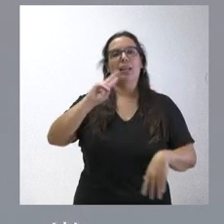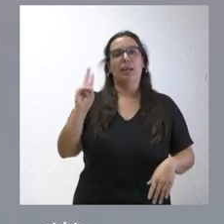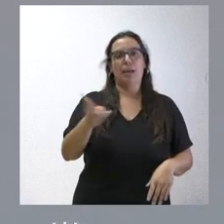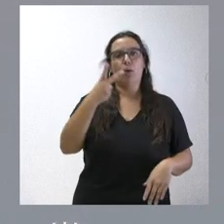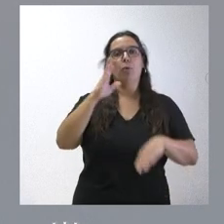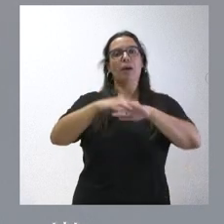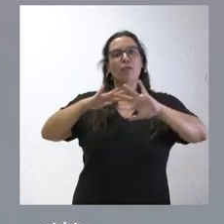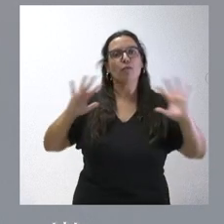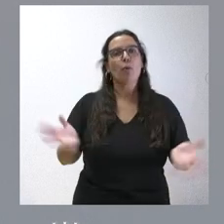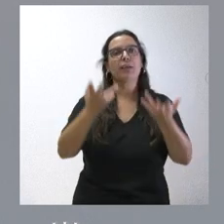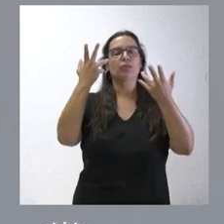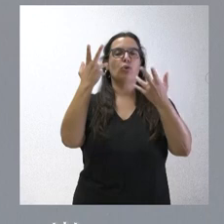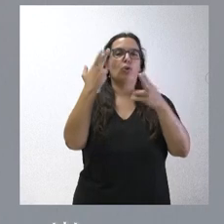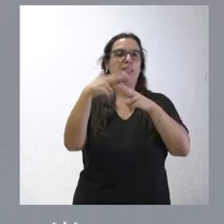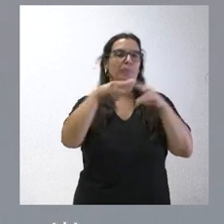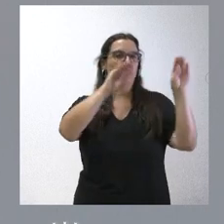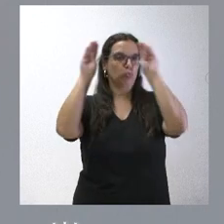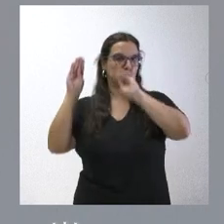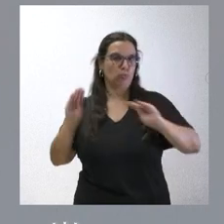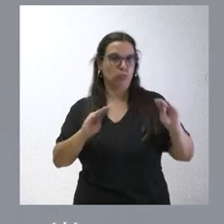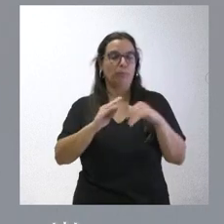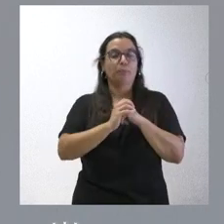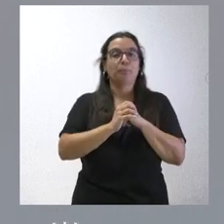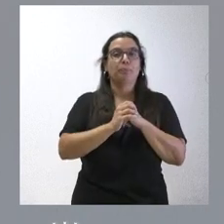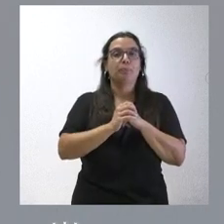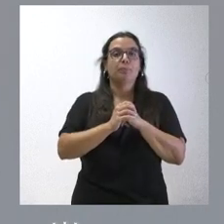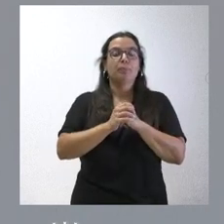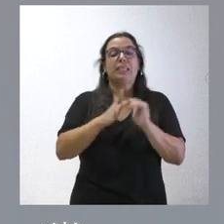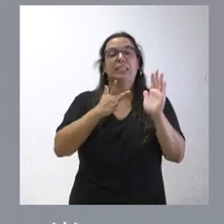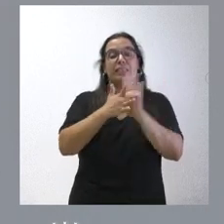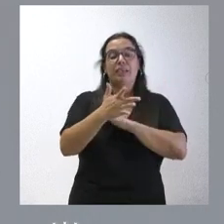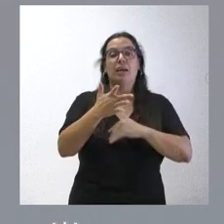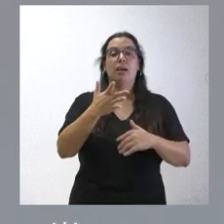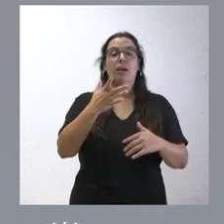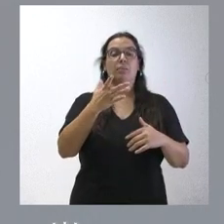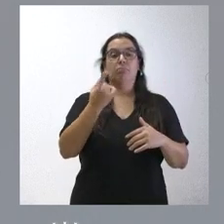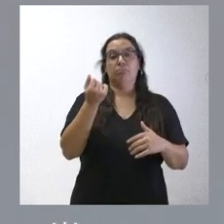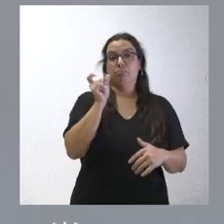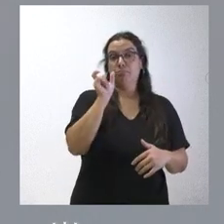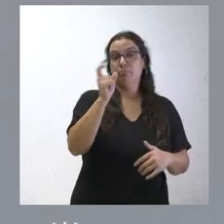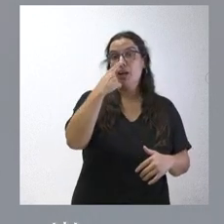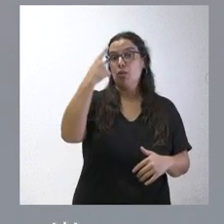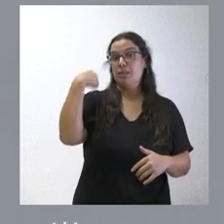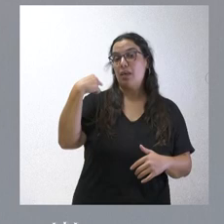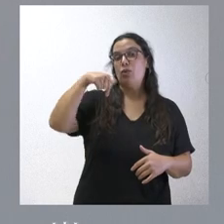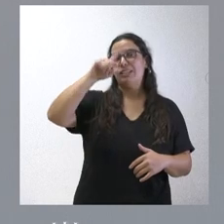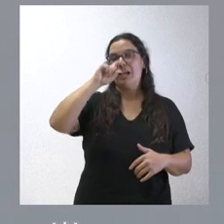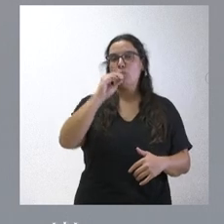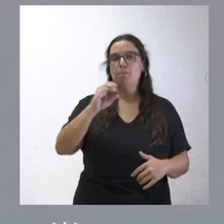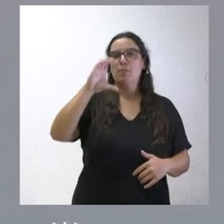junta para el fomento de su actividad esto supone un incremento respecto de las cantidades recibidas el año pasado del